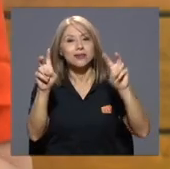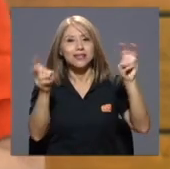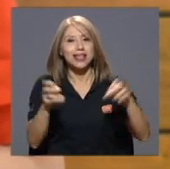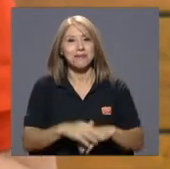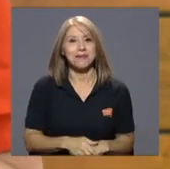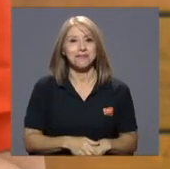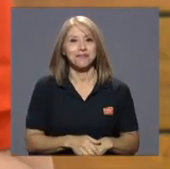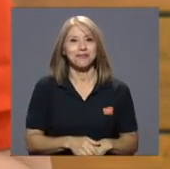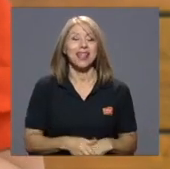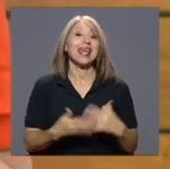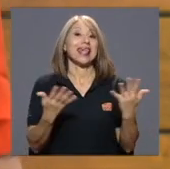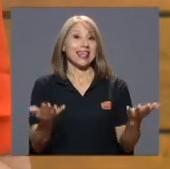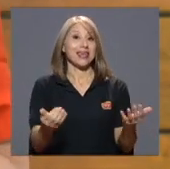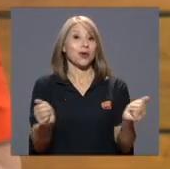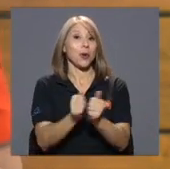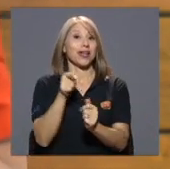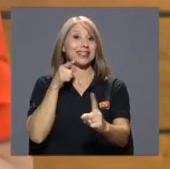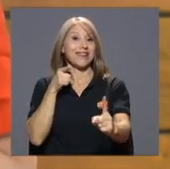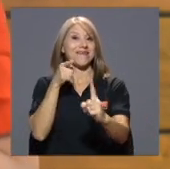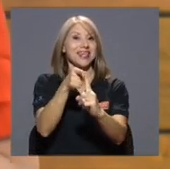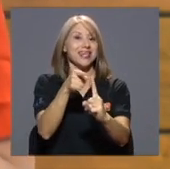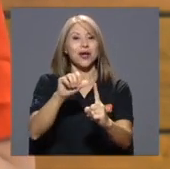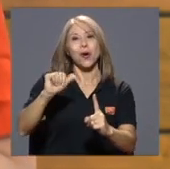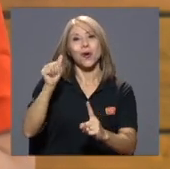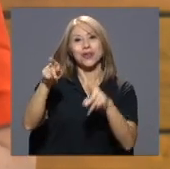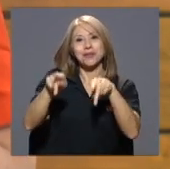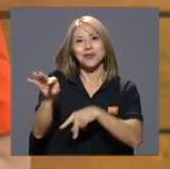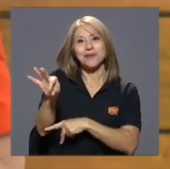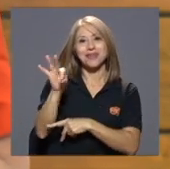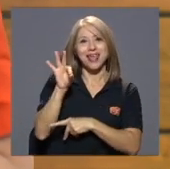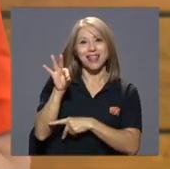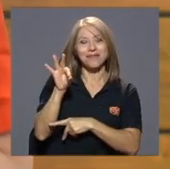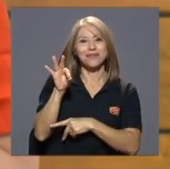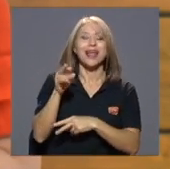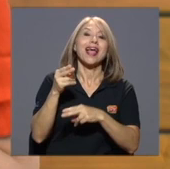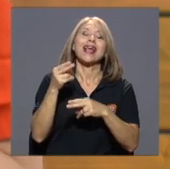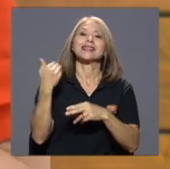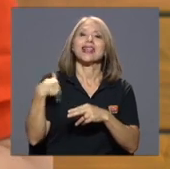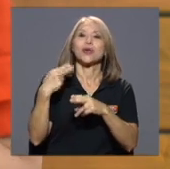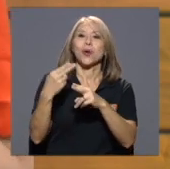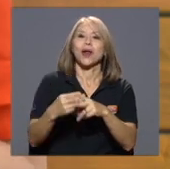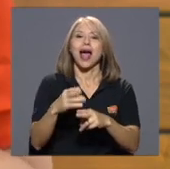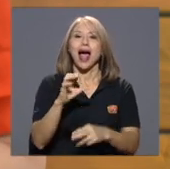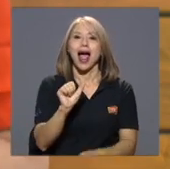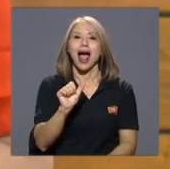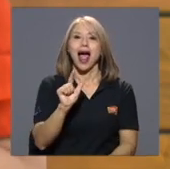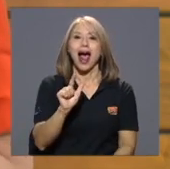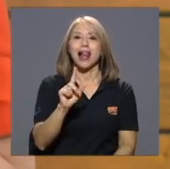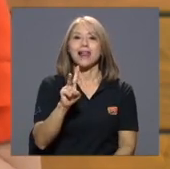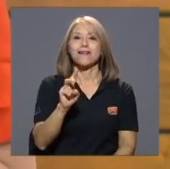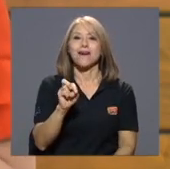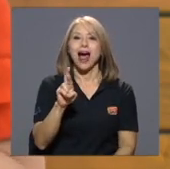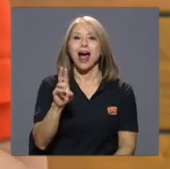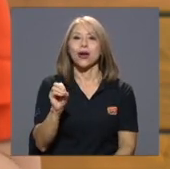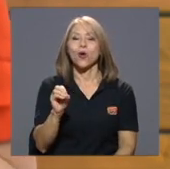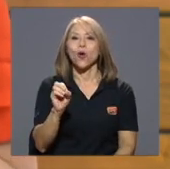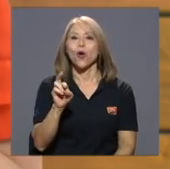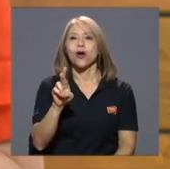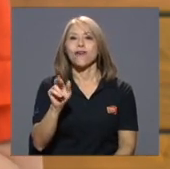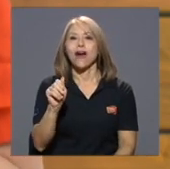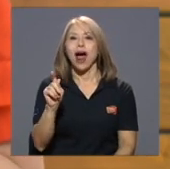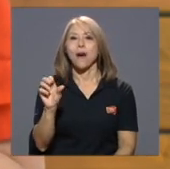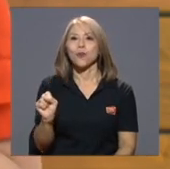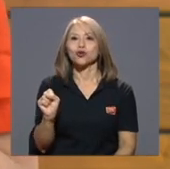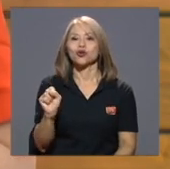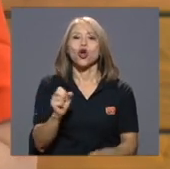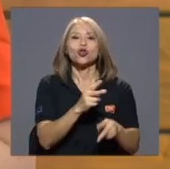Y con este fin tenemos a otro invitado más el día de hoy. Tenemos al señor Álvaro Ramos, quien es superintendente